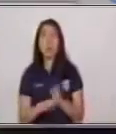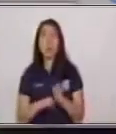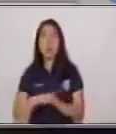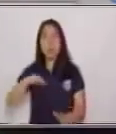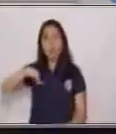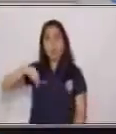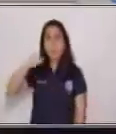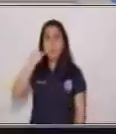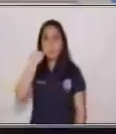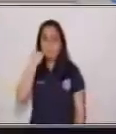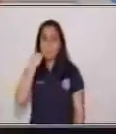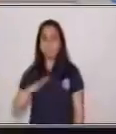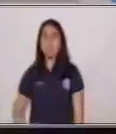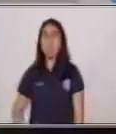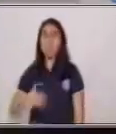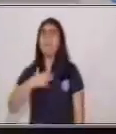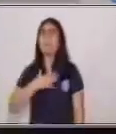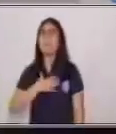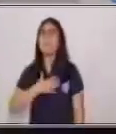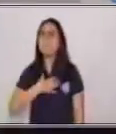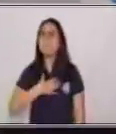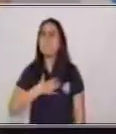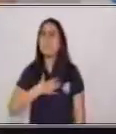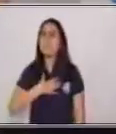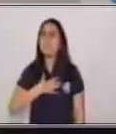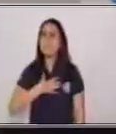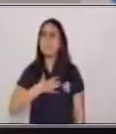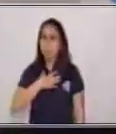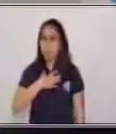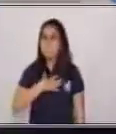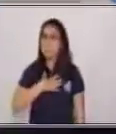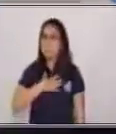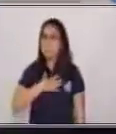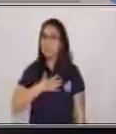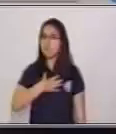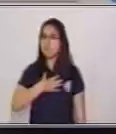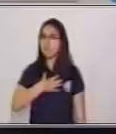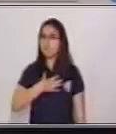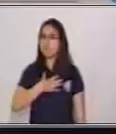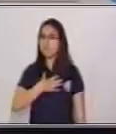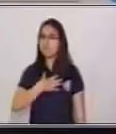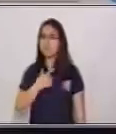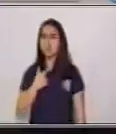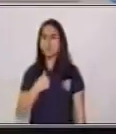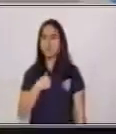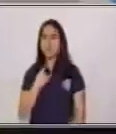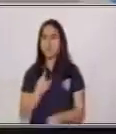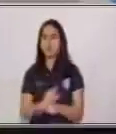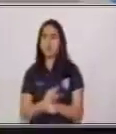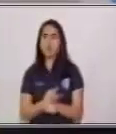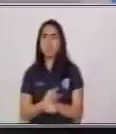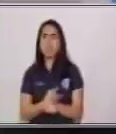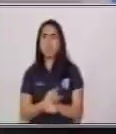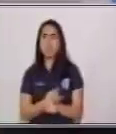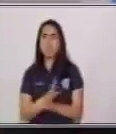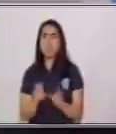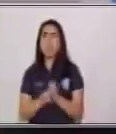posesivo, mi casa, mi libro. Pronombre, mi, me lo dijo a